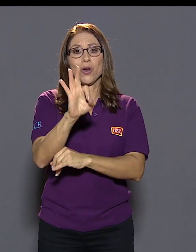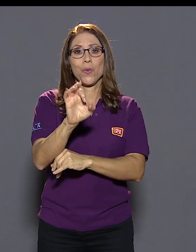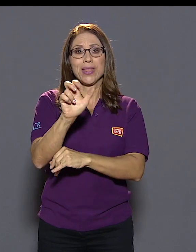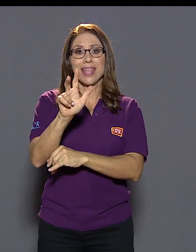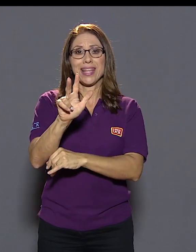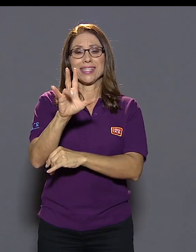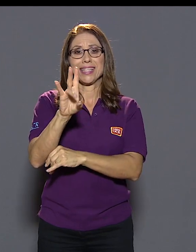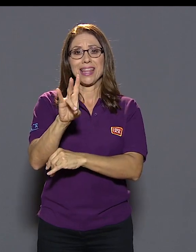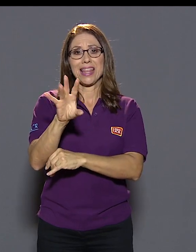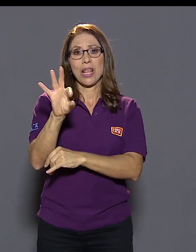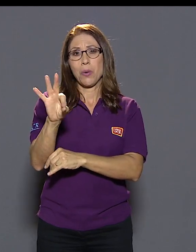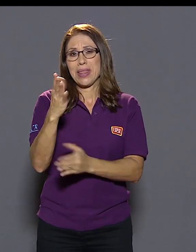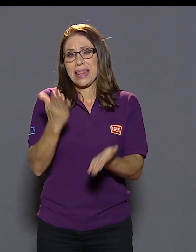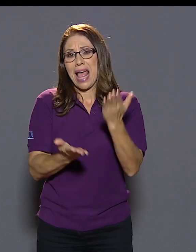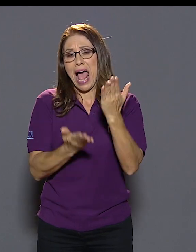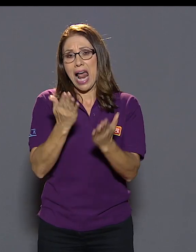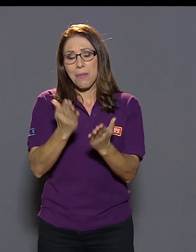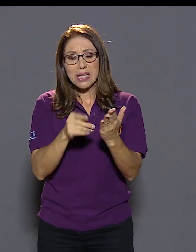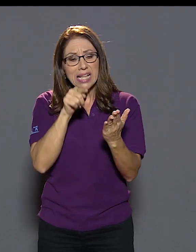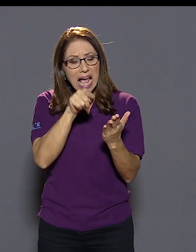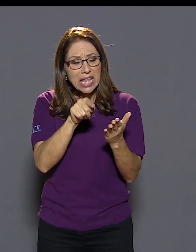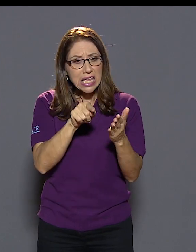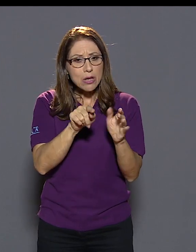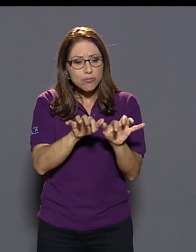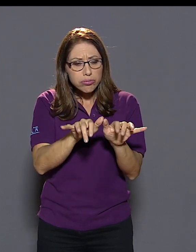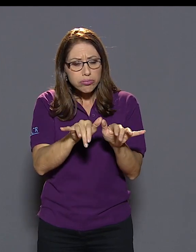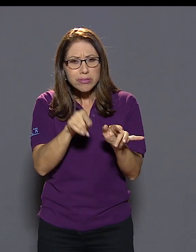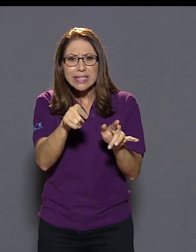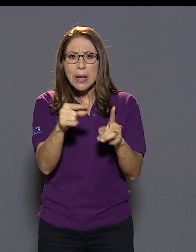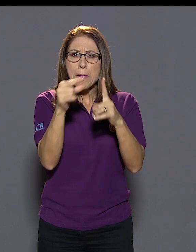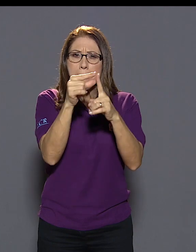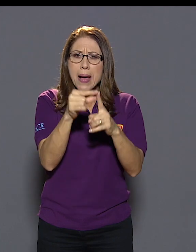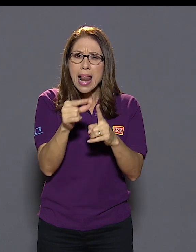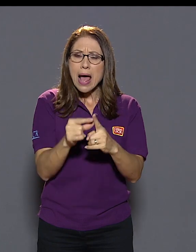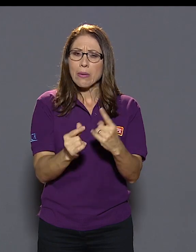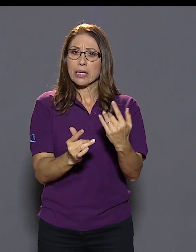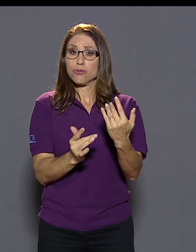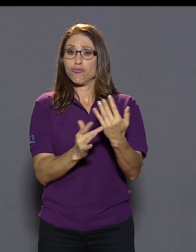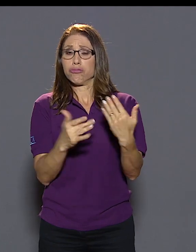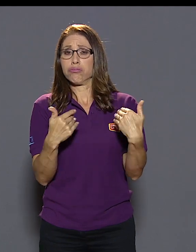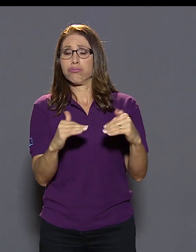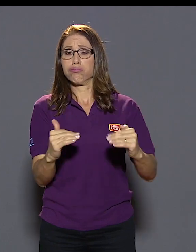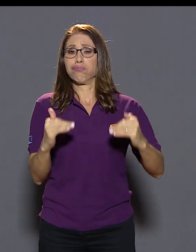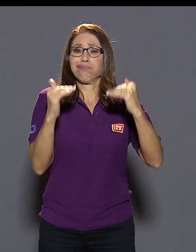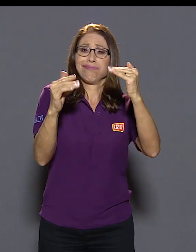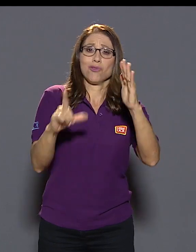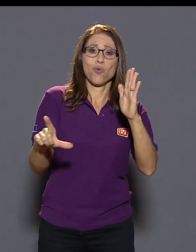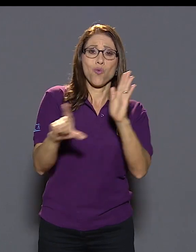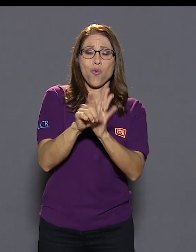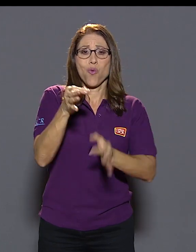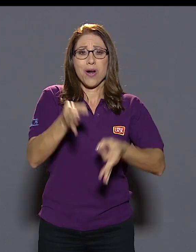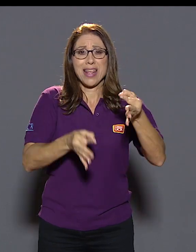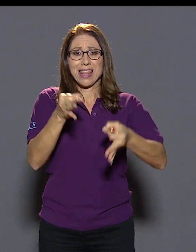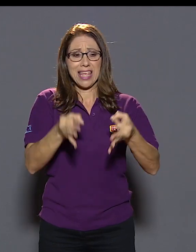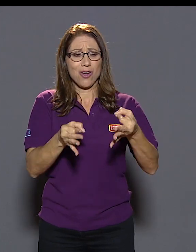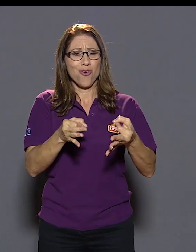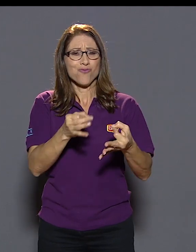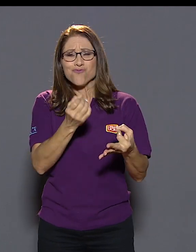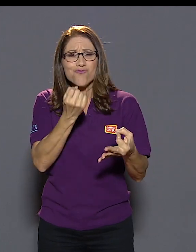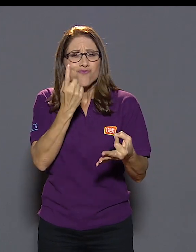la 9379, puede tener un vocabulario jurídico, ¿verdad?, que no resulta